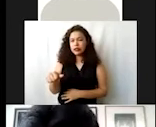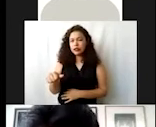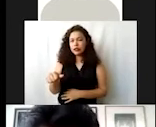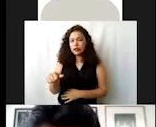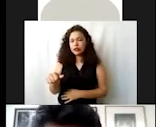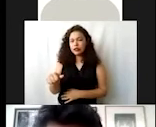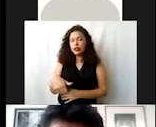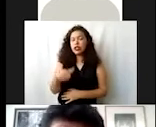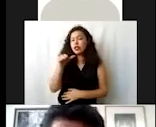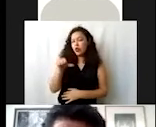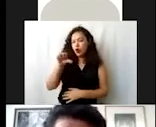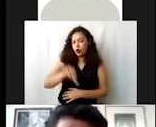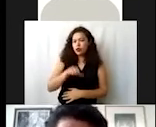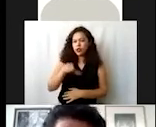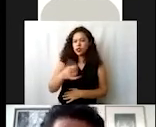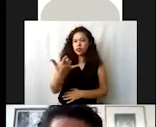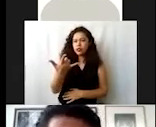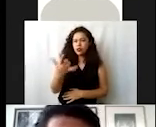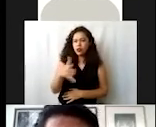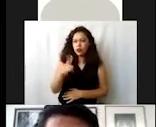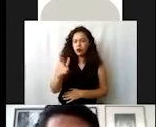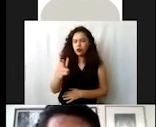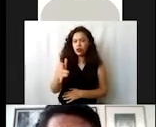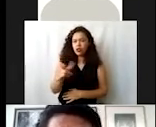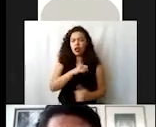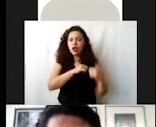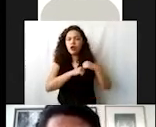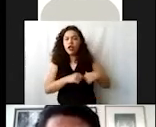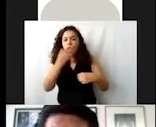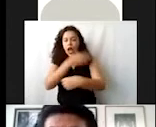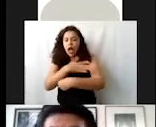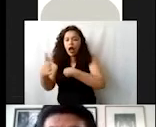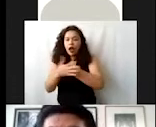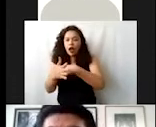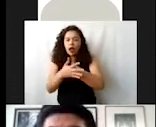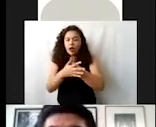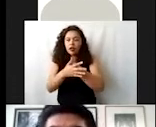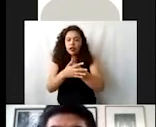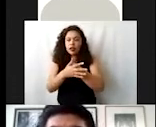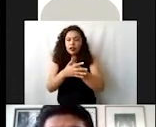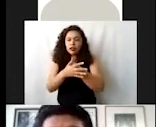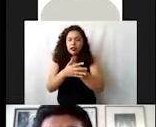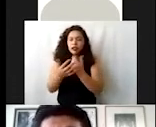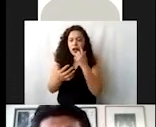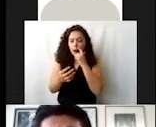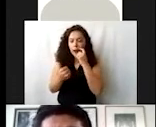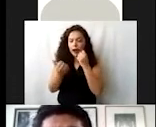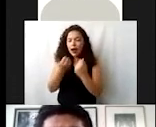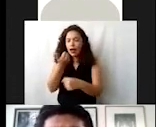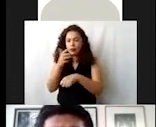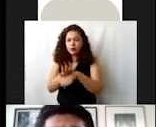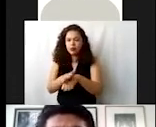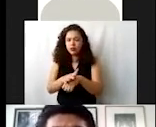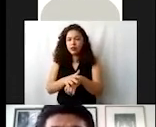de julio, la autoridad te notifica un acto administrativo y dice que va a